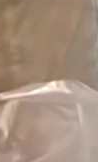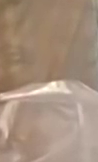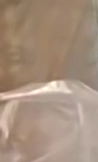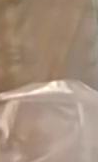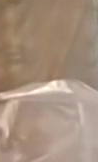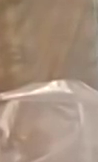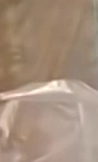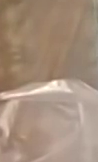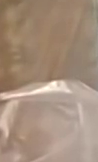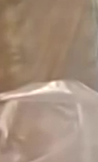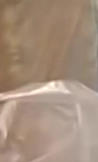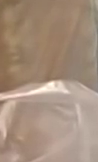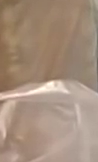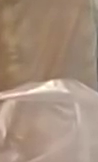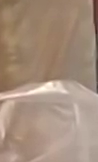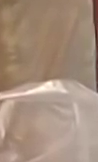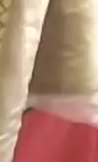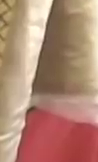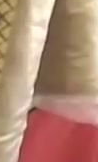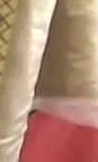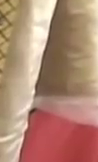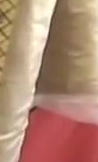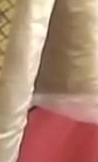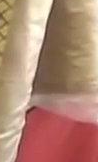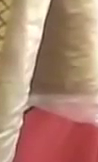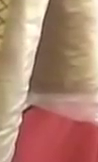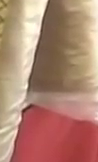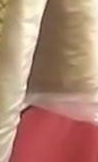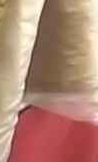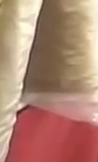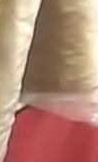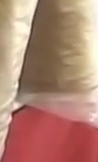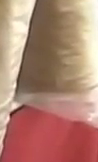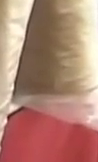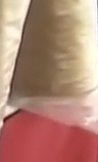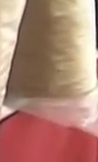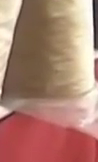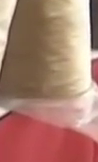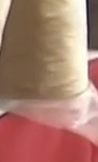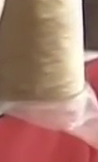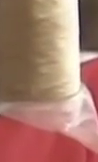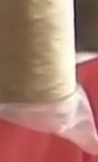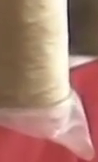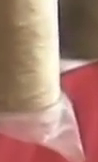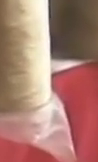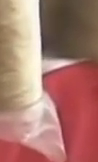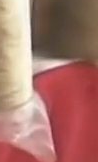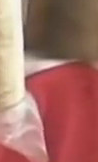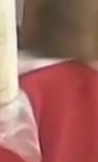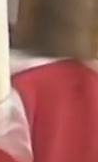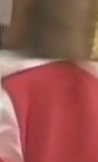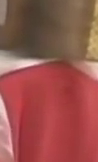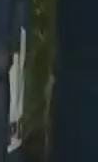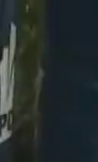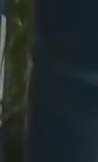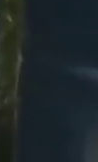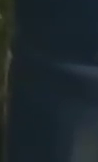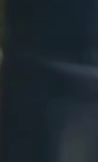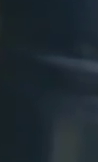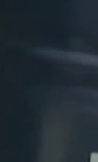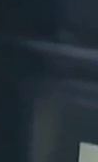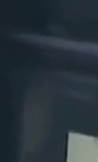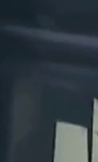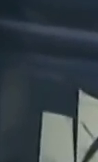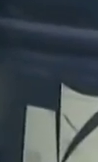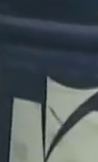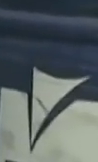Armada Nacional Bolivariana, lealtad absoluta, cada día más juntos como usted, como nos lo ha pedido el presidente y por supuesto acá con